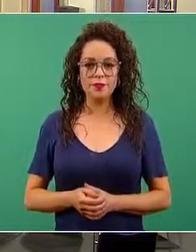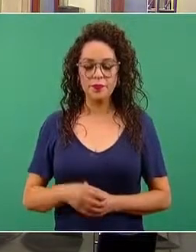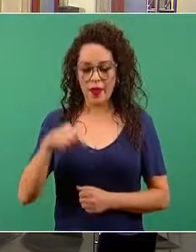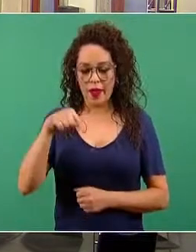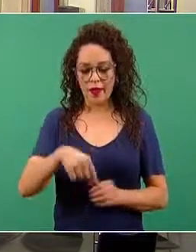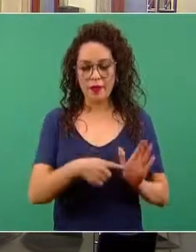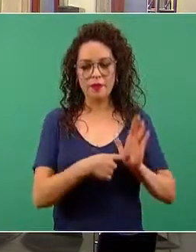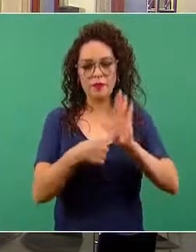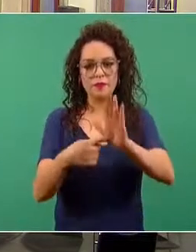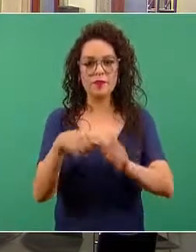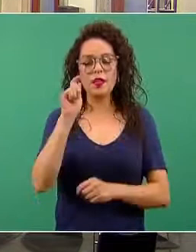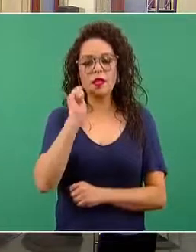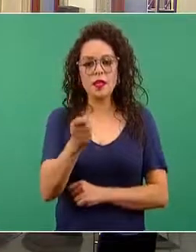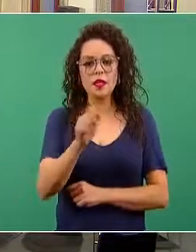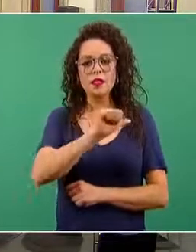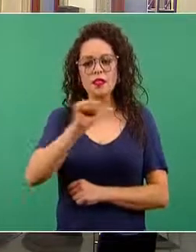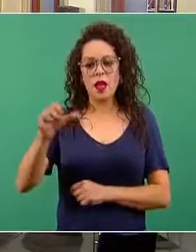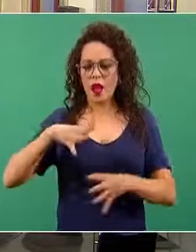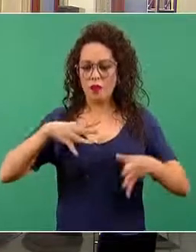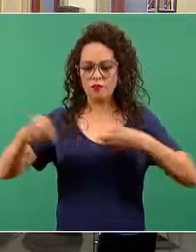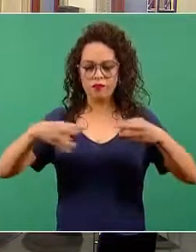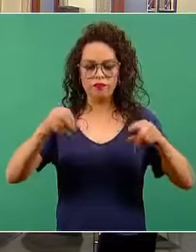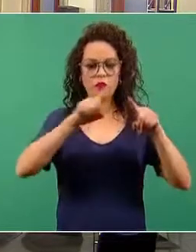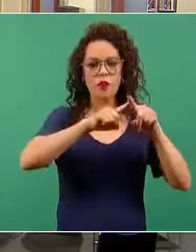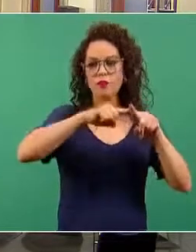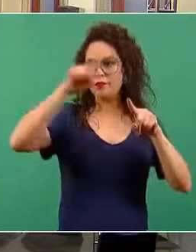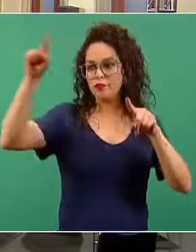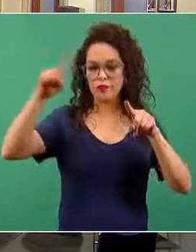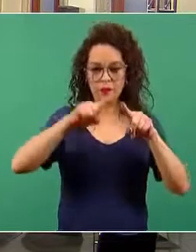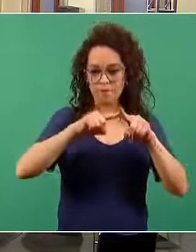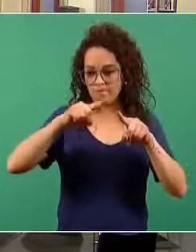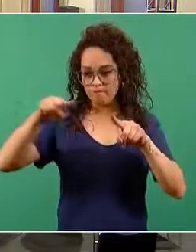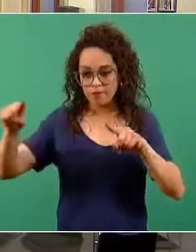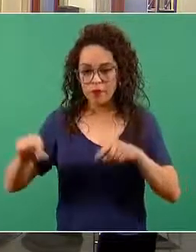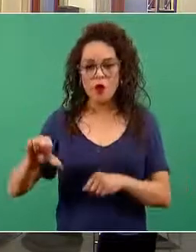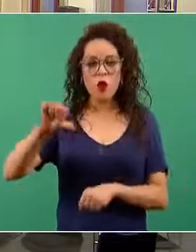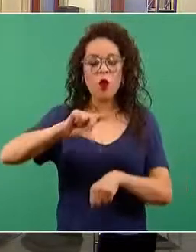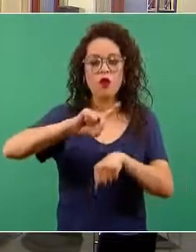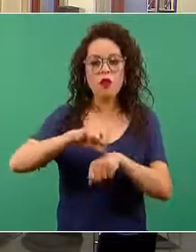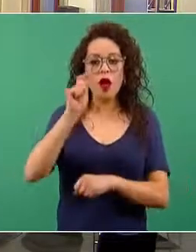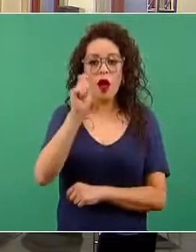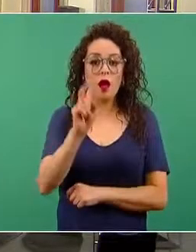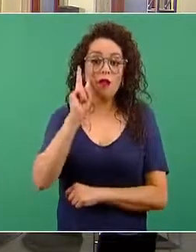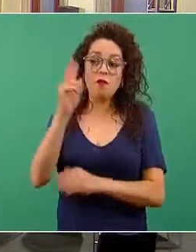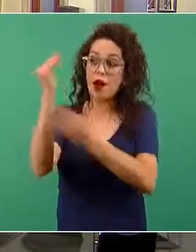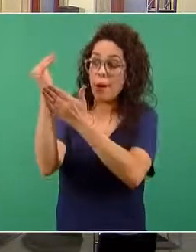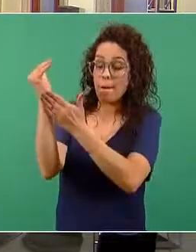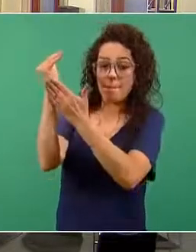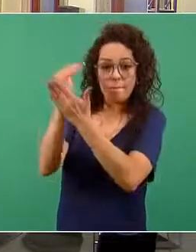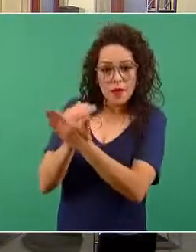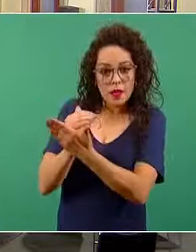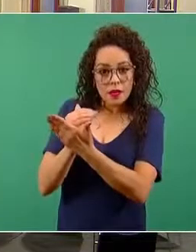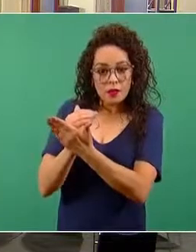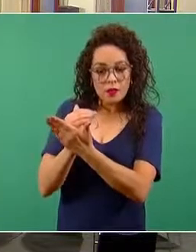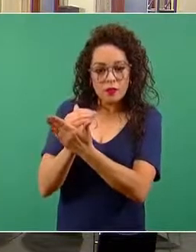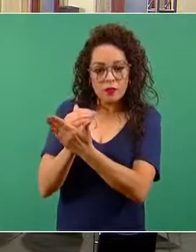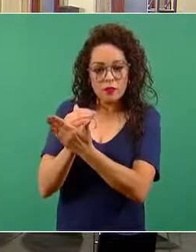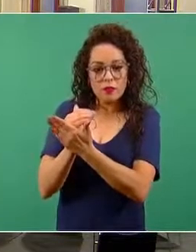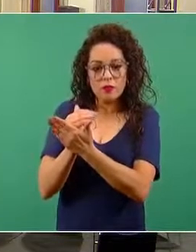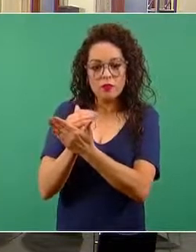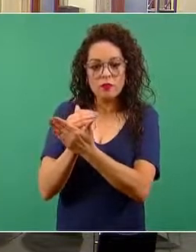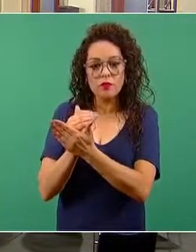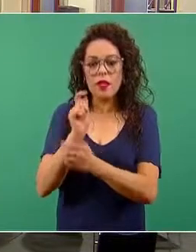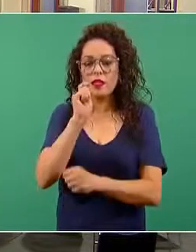Presentamos la curva epidémica del día de hoy. Tenemos una reducción del número de